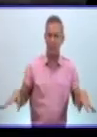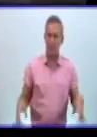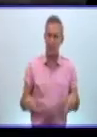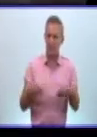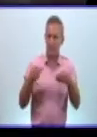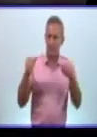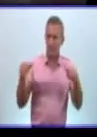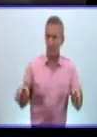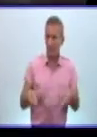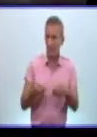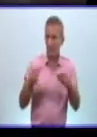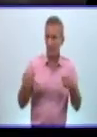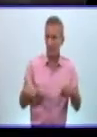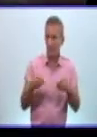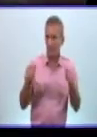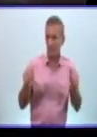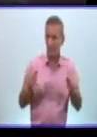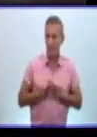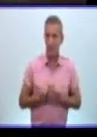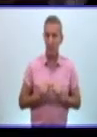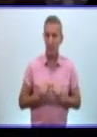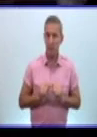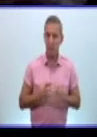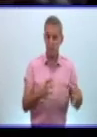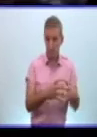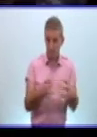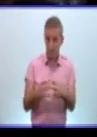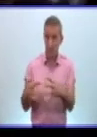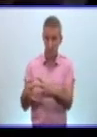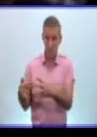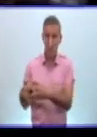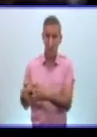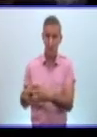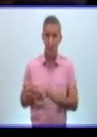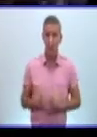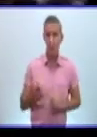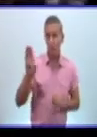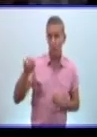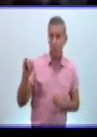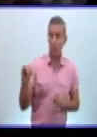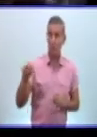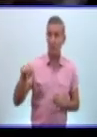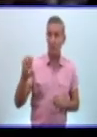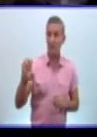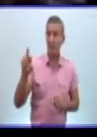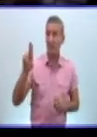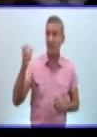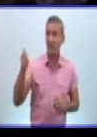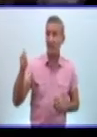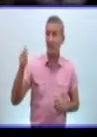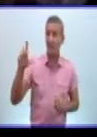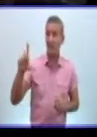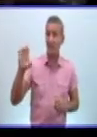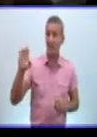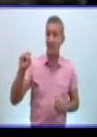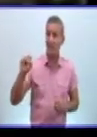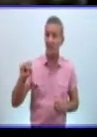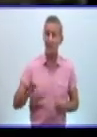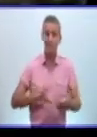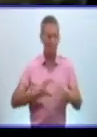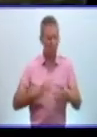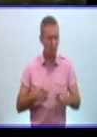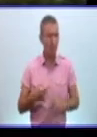arena de la playa, las rocas y los minerales están formadas por